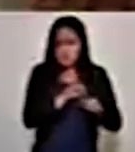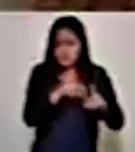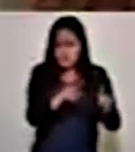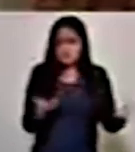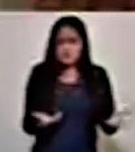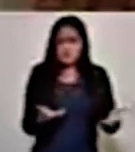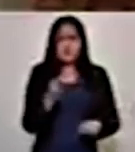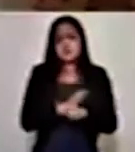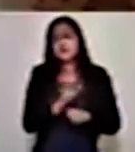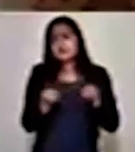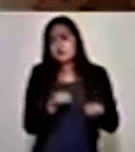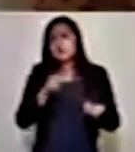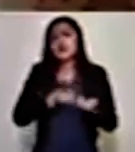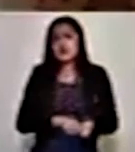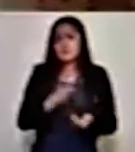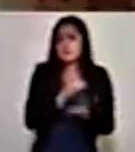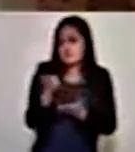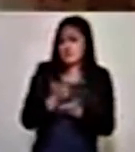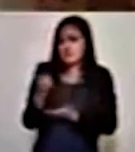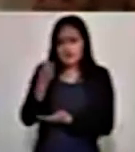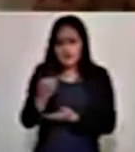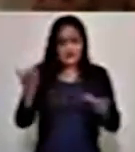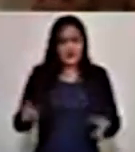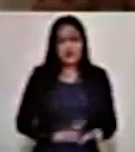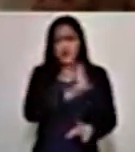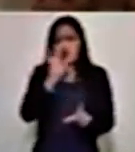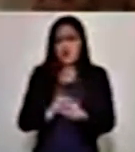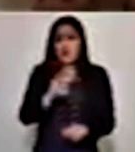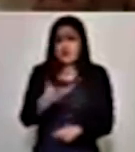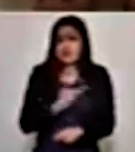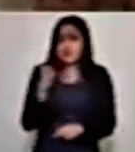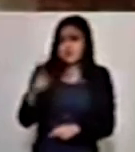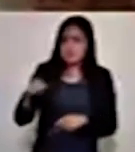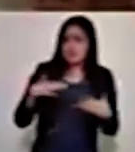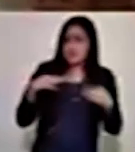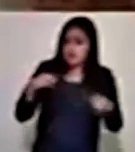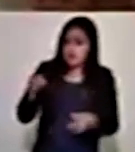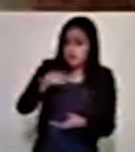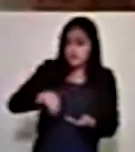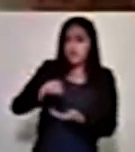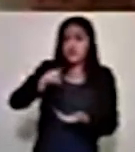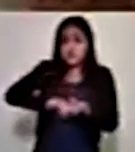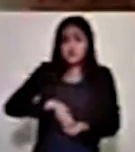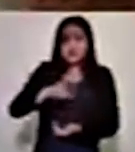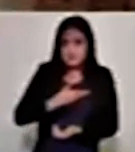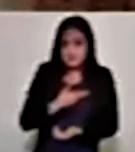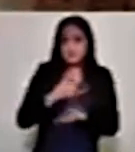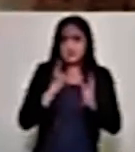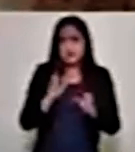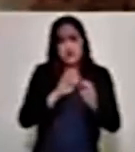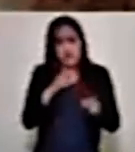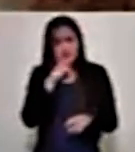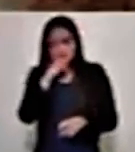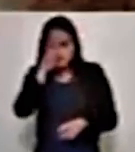Manejan todos los recursos, todo, todo, absolutamente todo. Que quede claro eso,